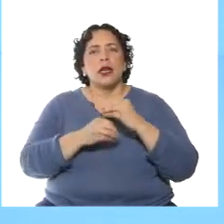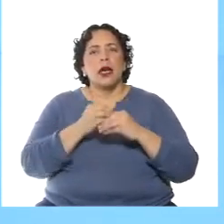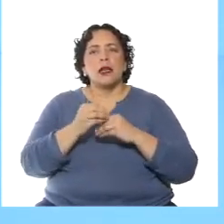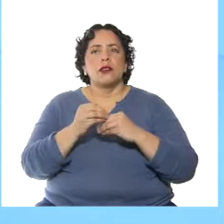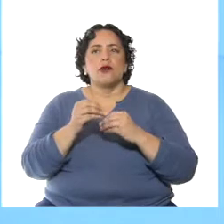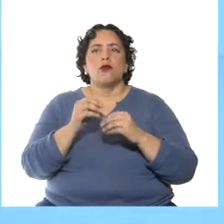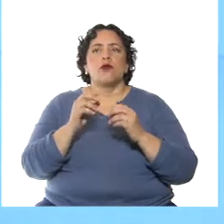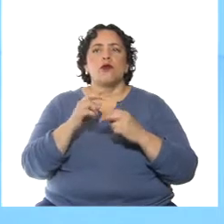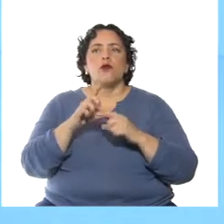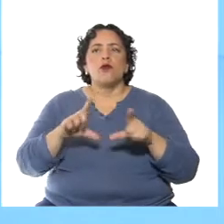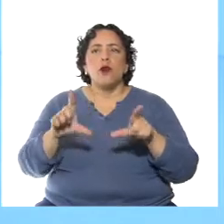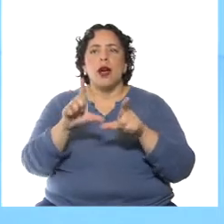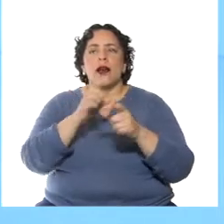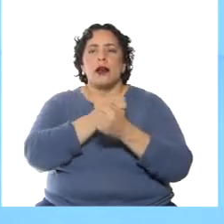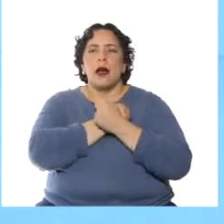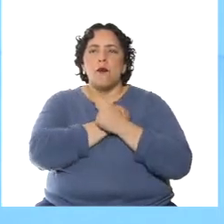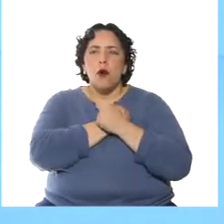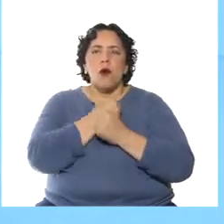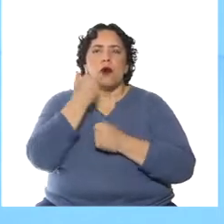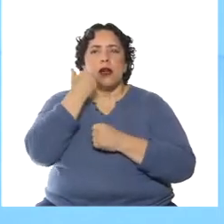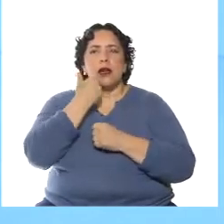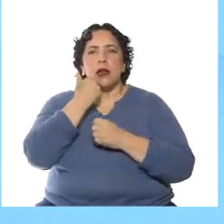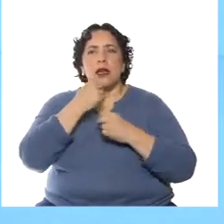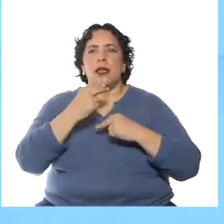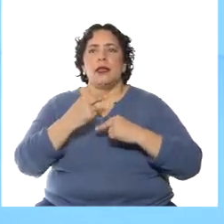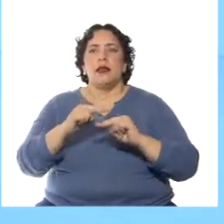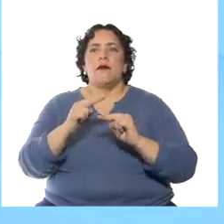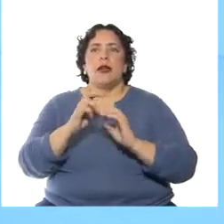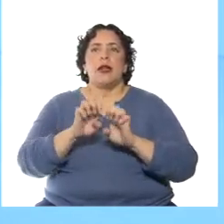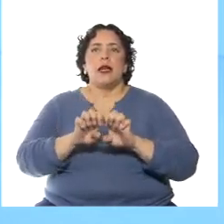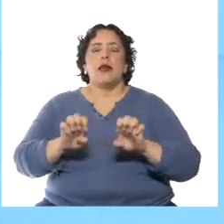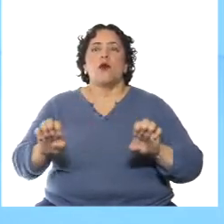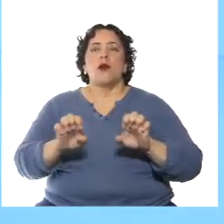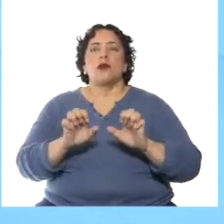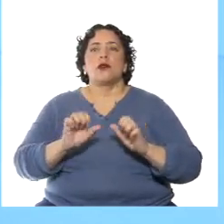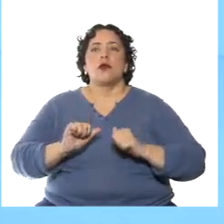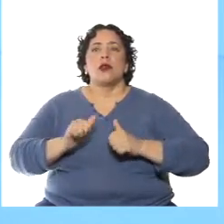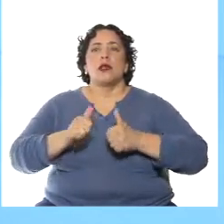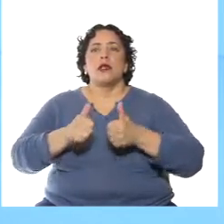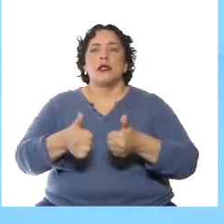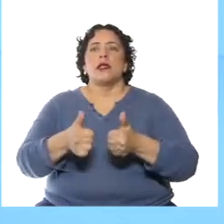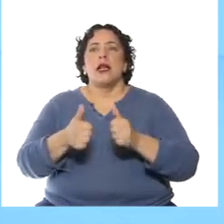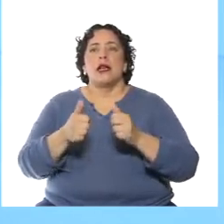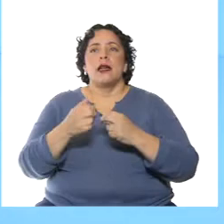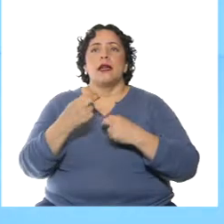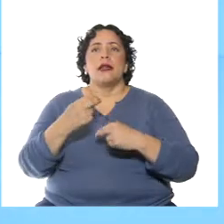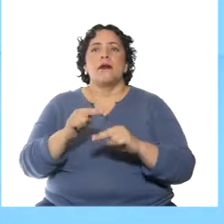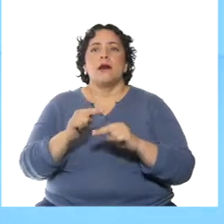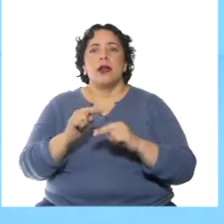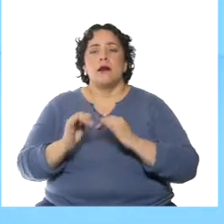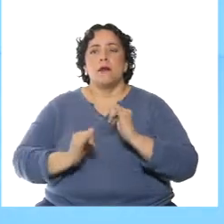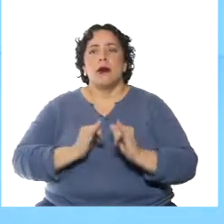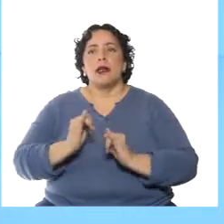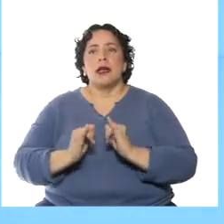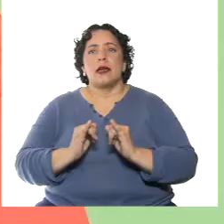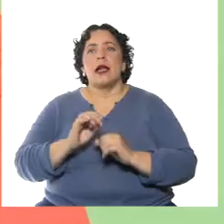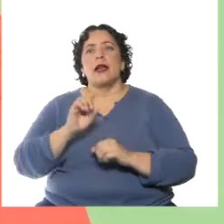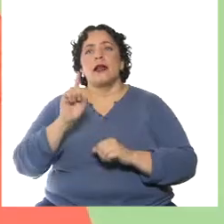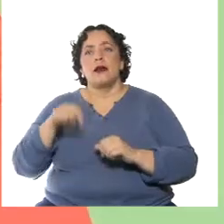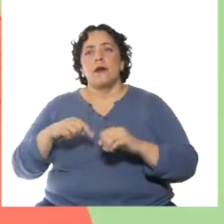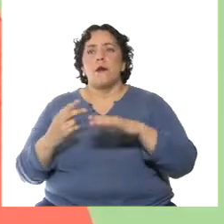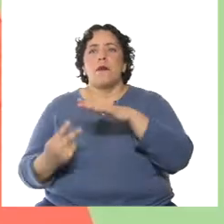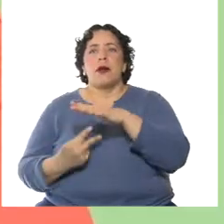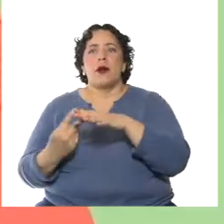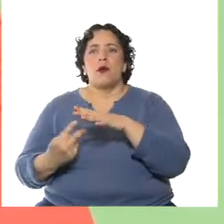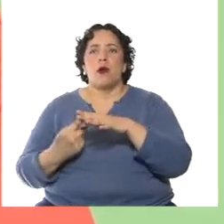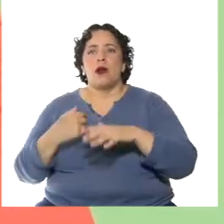nicho de amor, de ternura para nuestro nivel de educación inicial en su etapa maternal y su etapa preescolar.